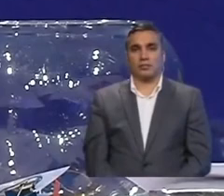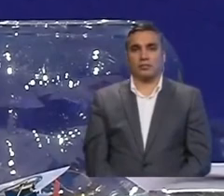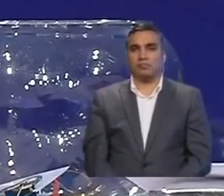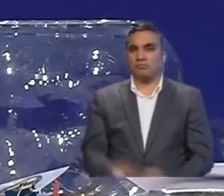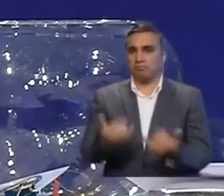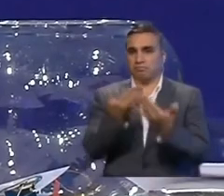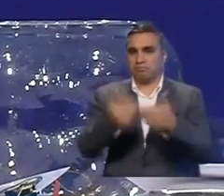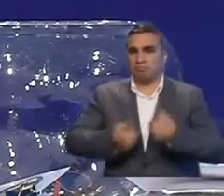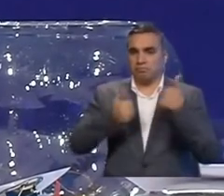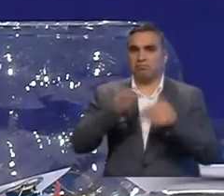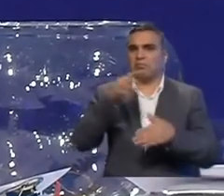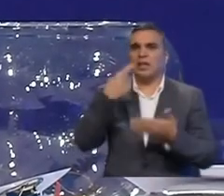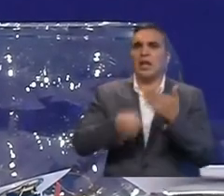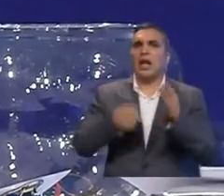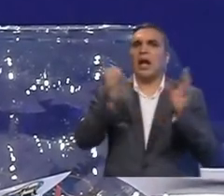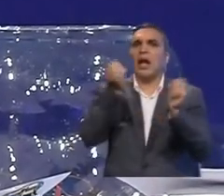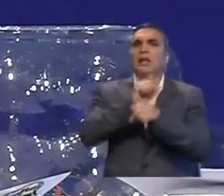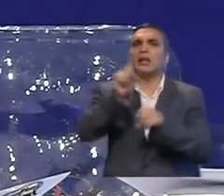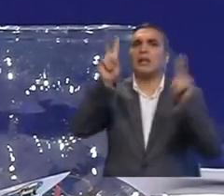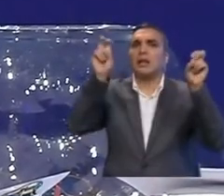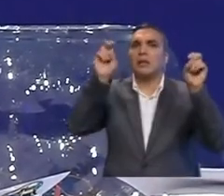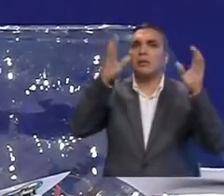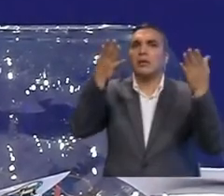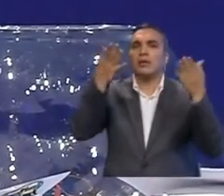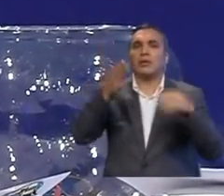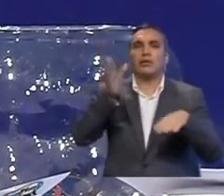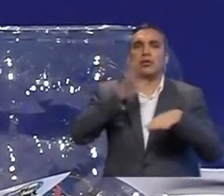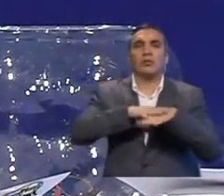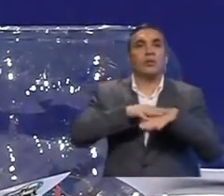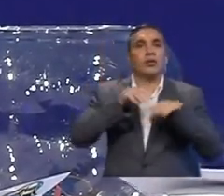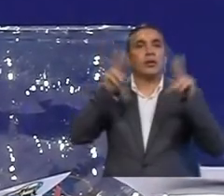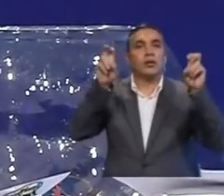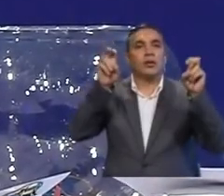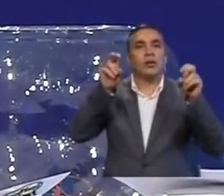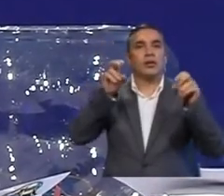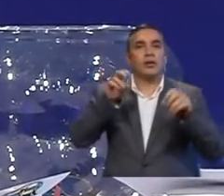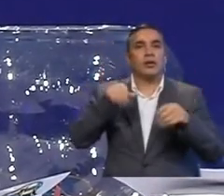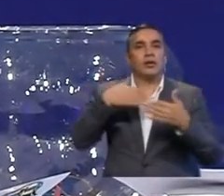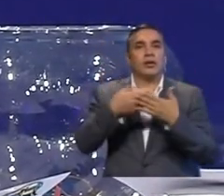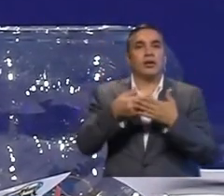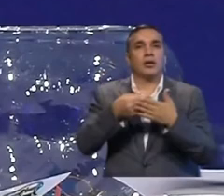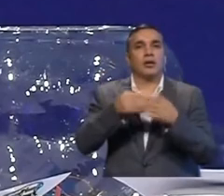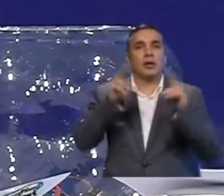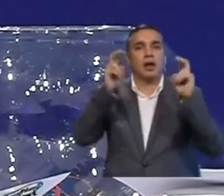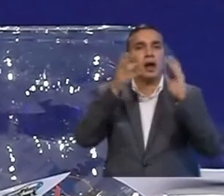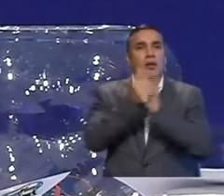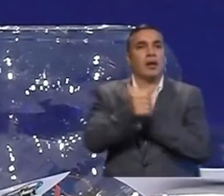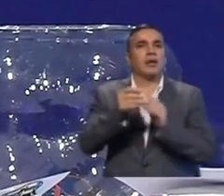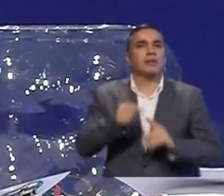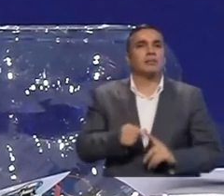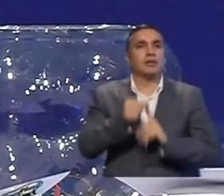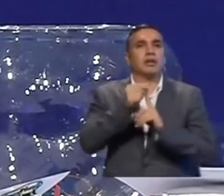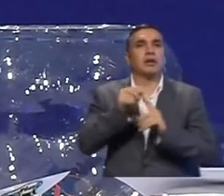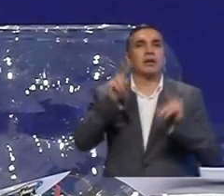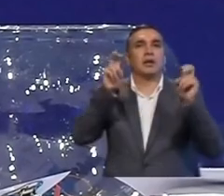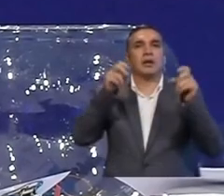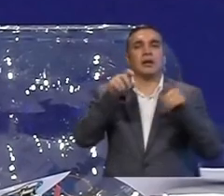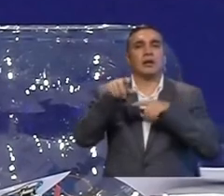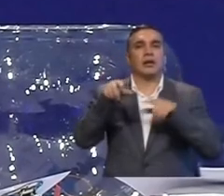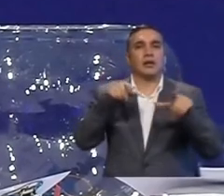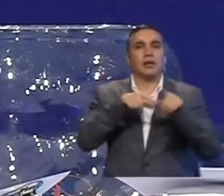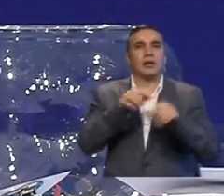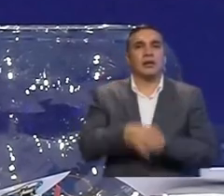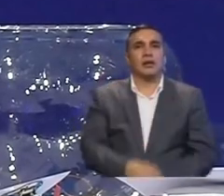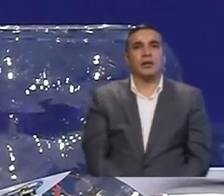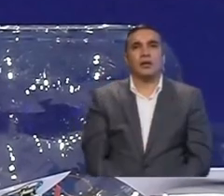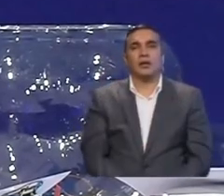Enseguida, candidato, ¿qué hará respecto a las políticas afirmativas relativas a las capacidades especiales, a las diversidades sexogenéricas y